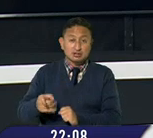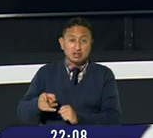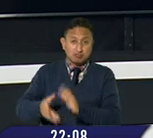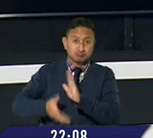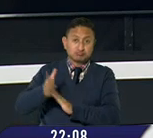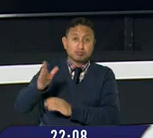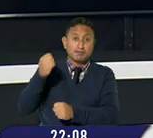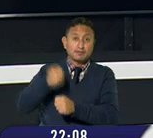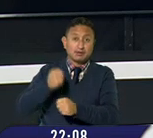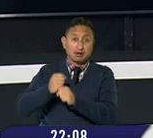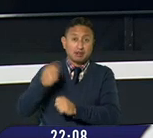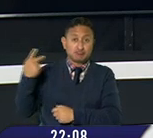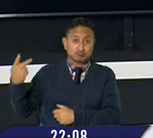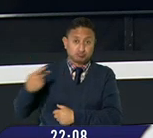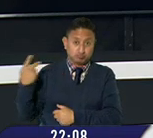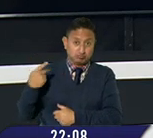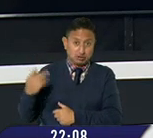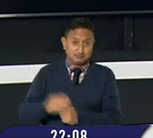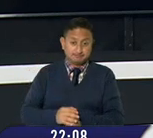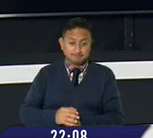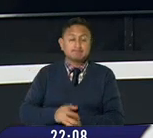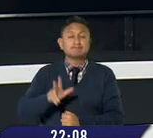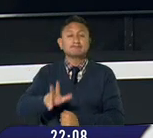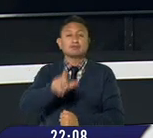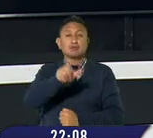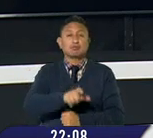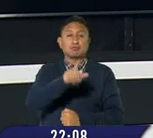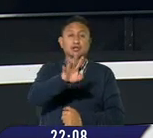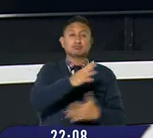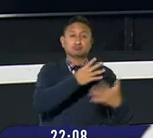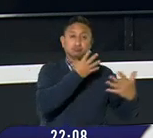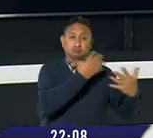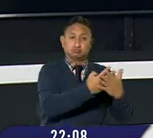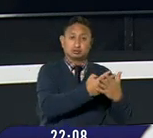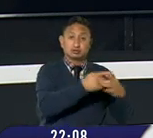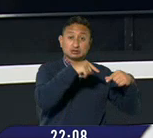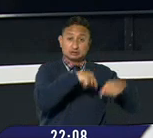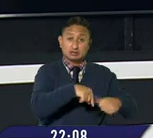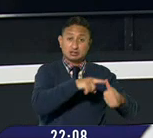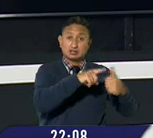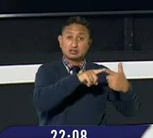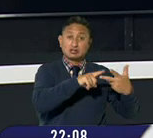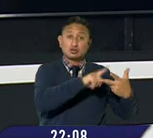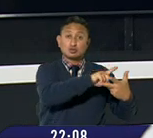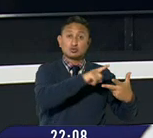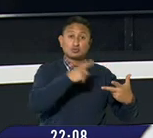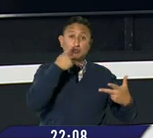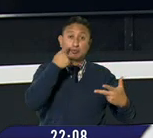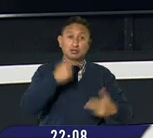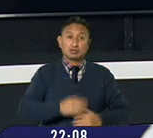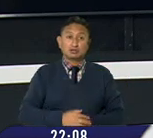explotada sexualmente. Tres personas fueron detenidas, entre ellas el padre de la menor.